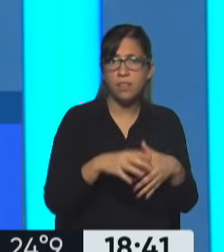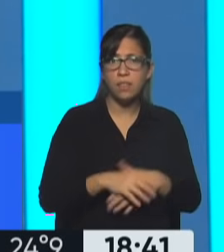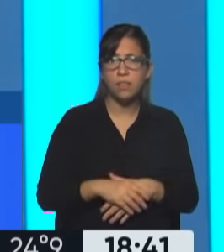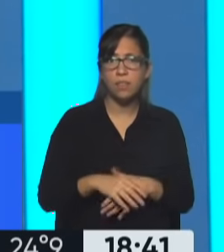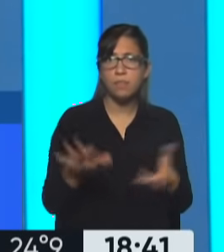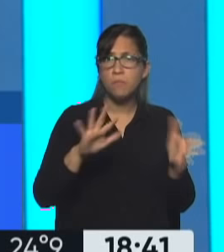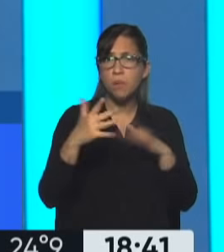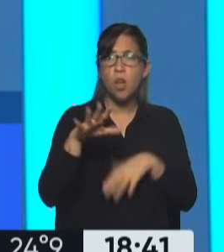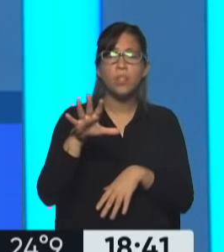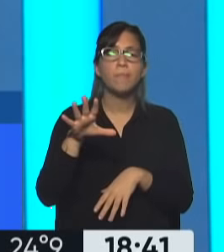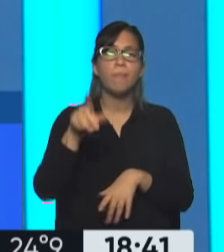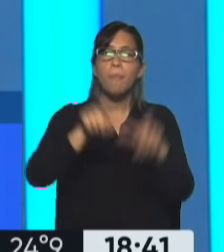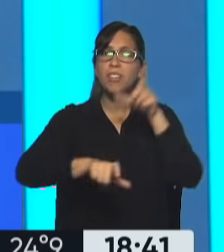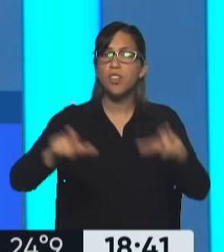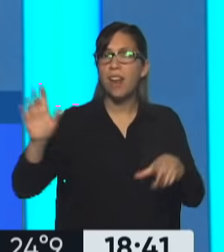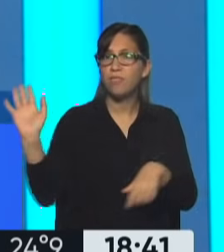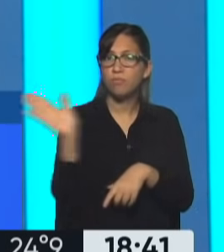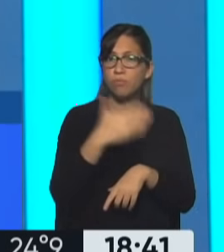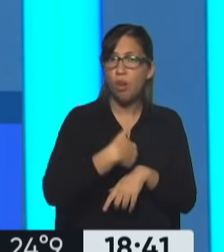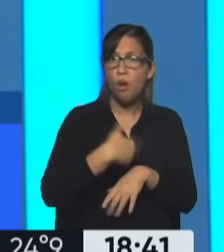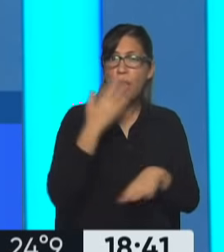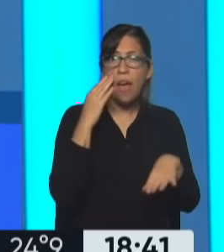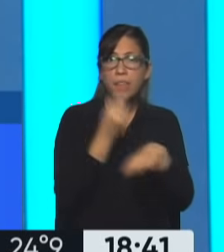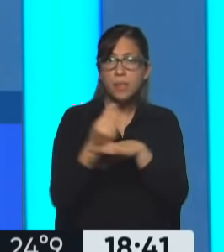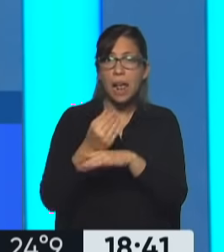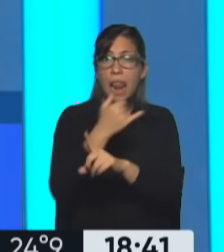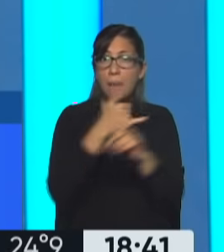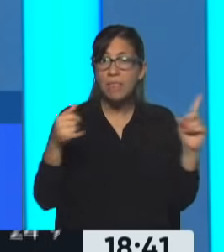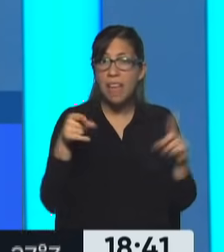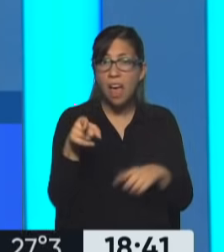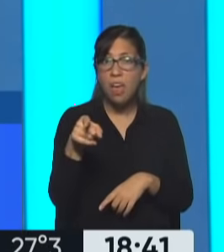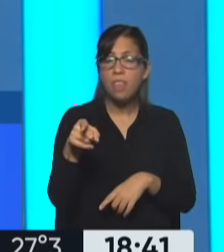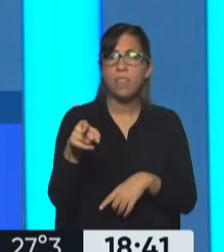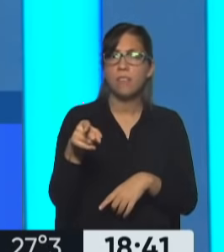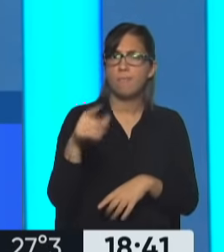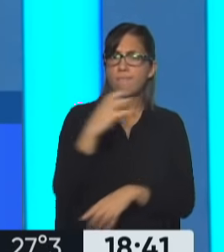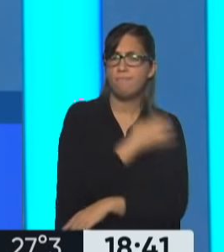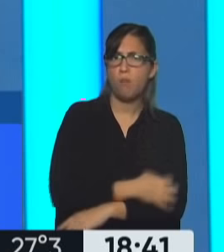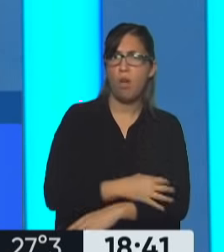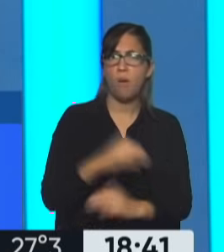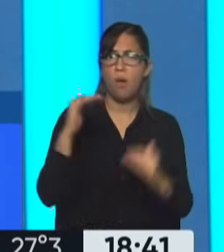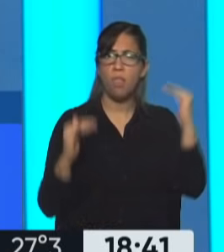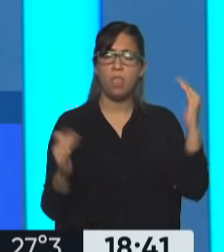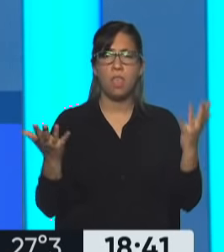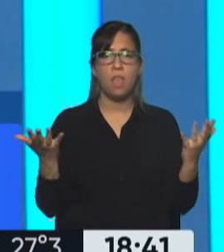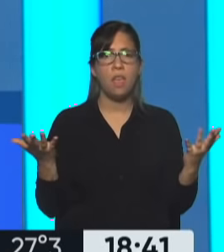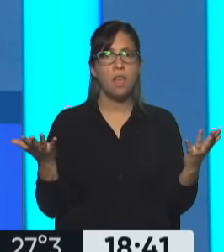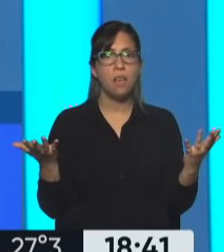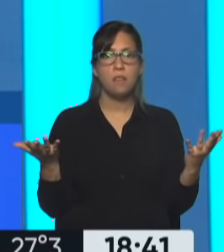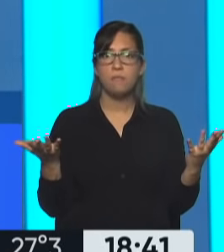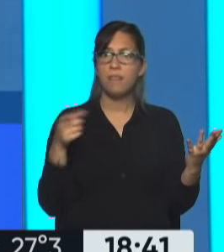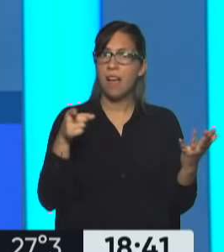cerca de la mitad de la población en la línea de la pobreza. Es un número altísimo. Se vuelve, no podemos tener otra crisis sobre ese número,